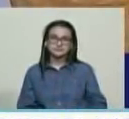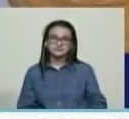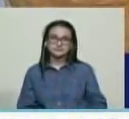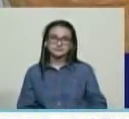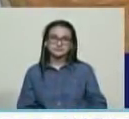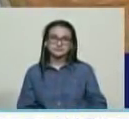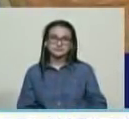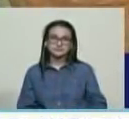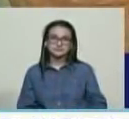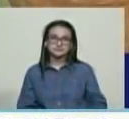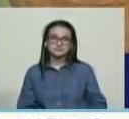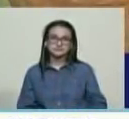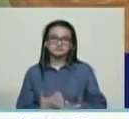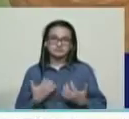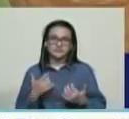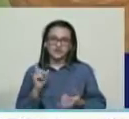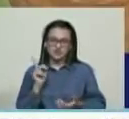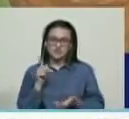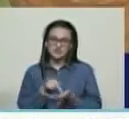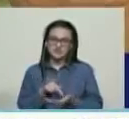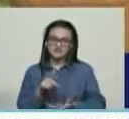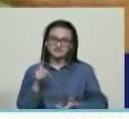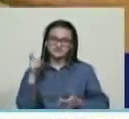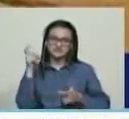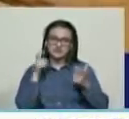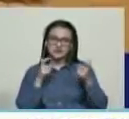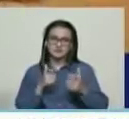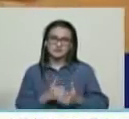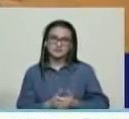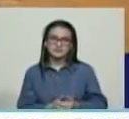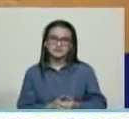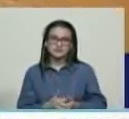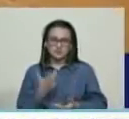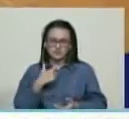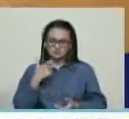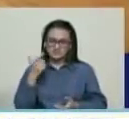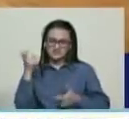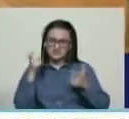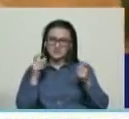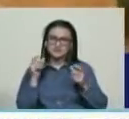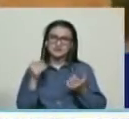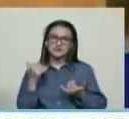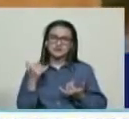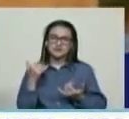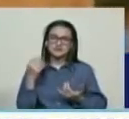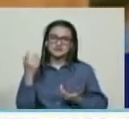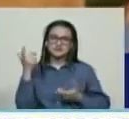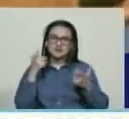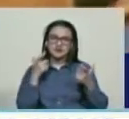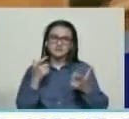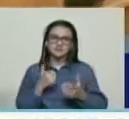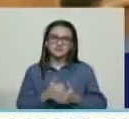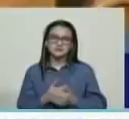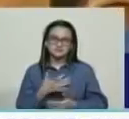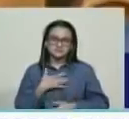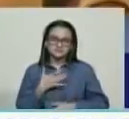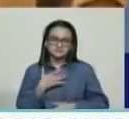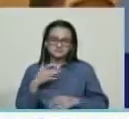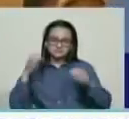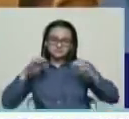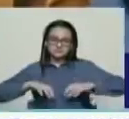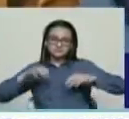En este acto tenía que hacerse presente el comandante Hugo Chávez. Y los que somos chavistas llamamos al comandante Hugo Chávez cuando sentimos una